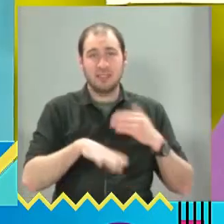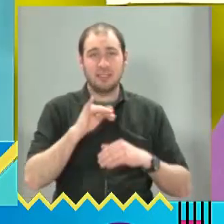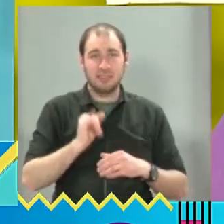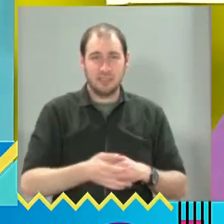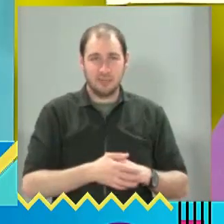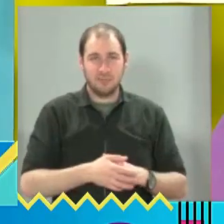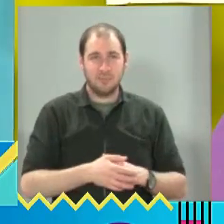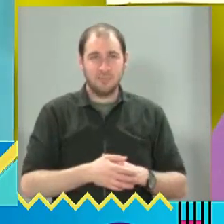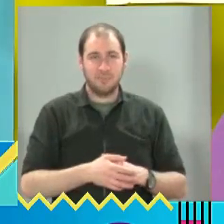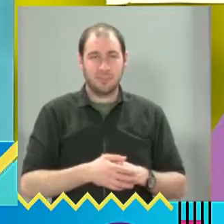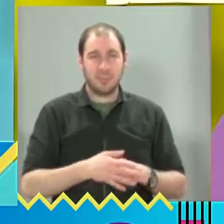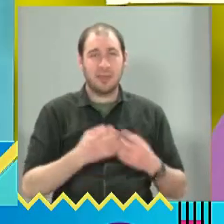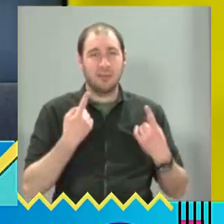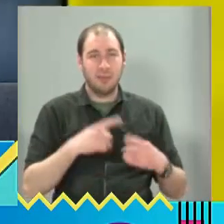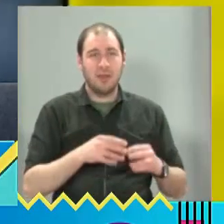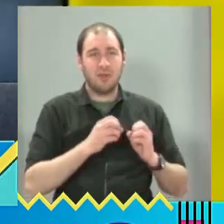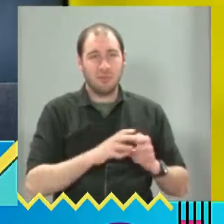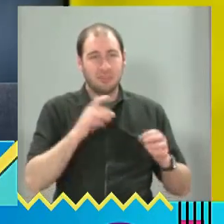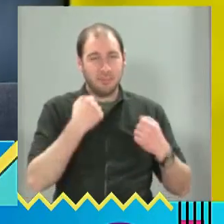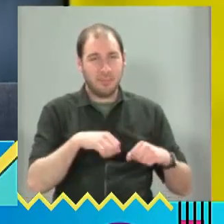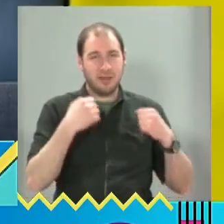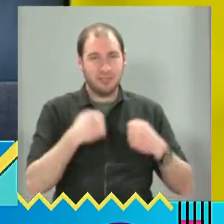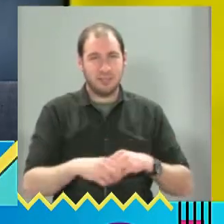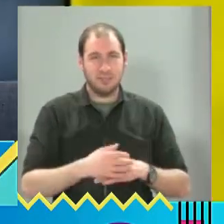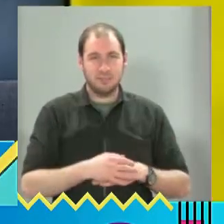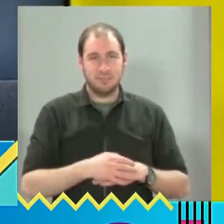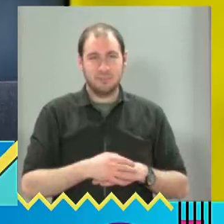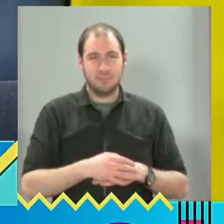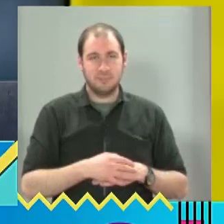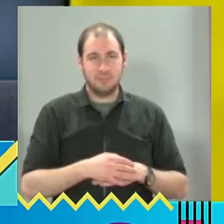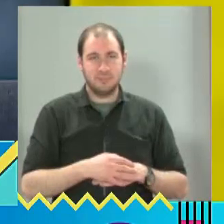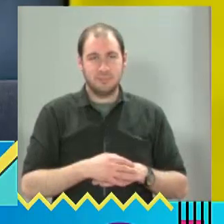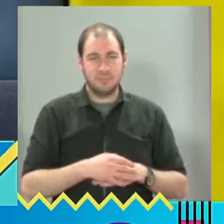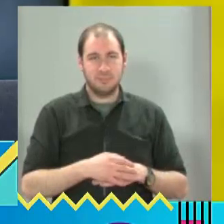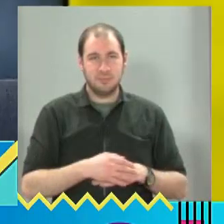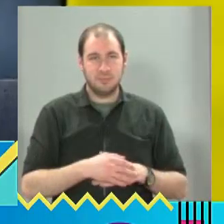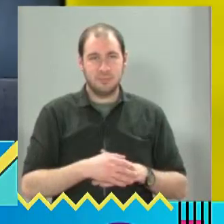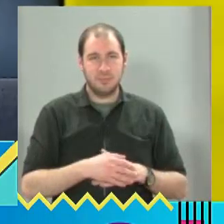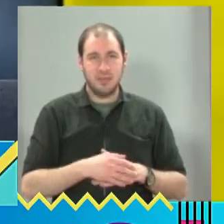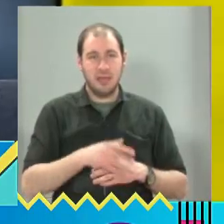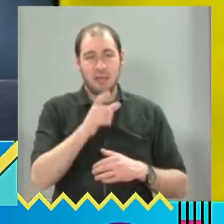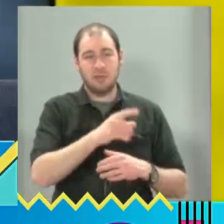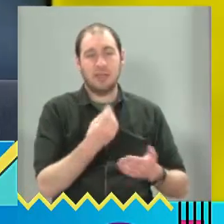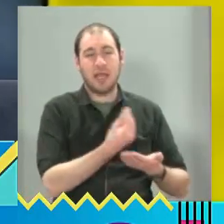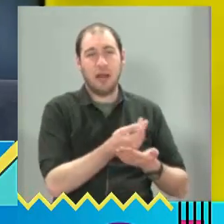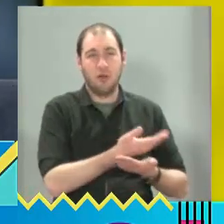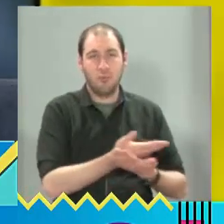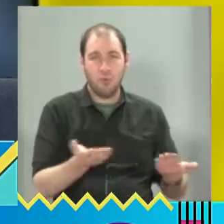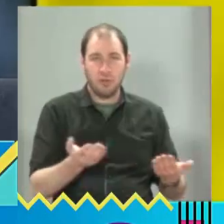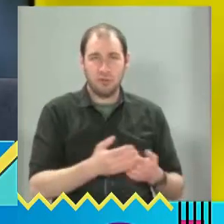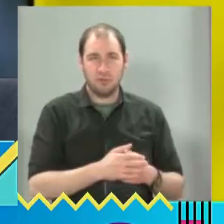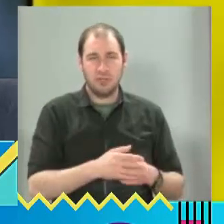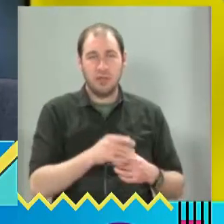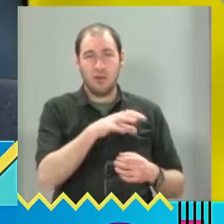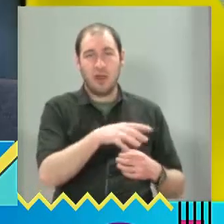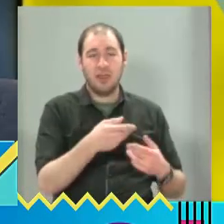Obviamente. Pero hay que empezar a entrenar a los funcionarios públicos, especialmente las